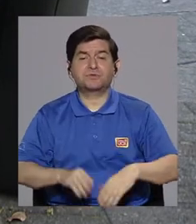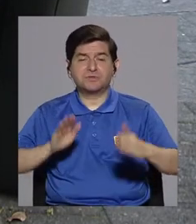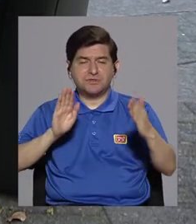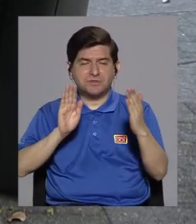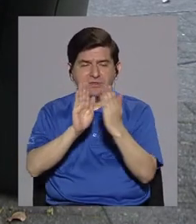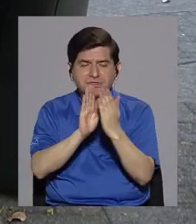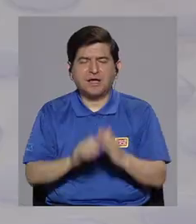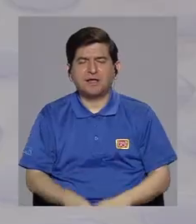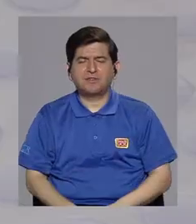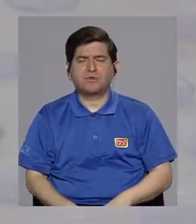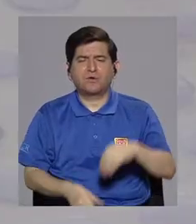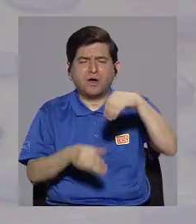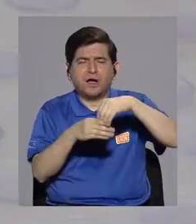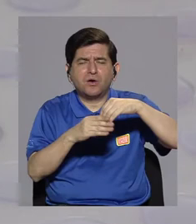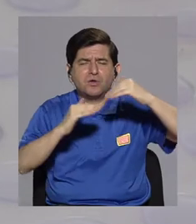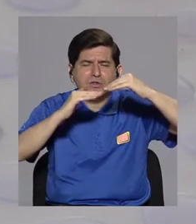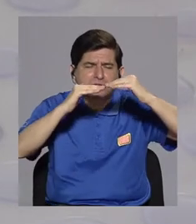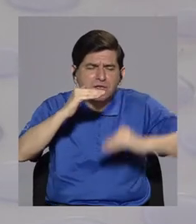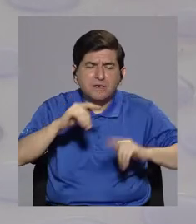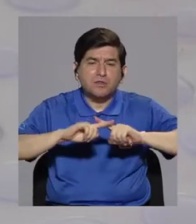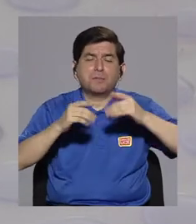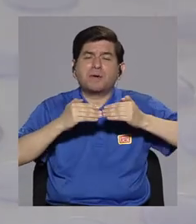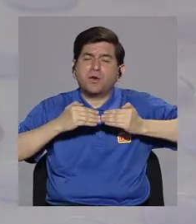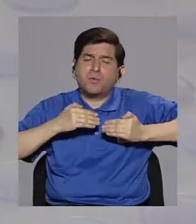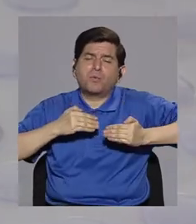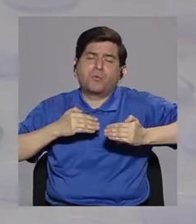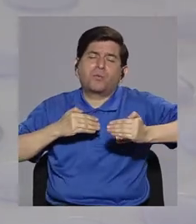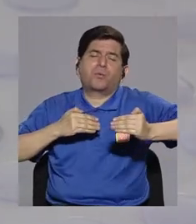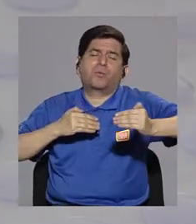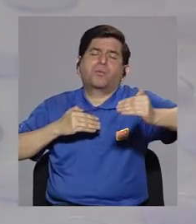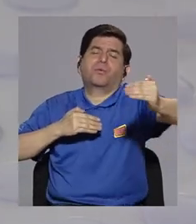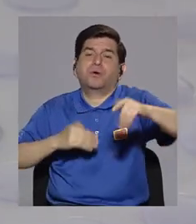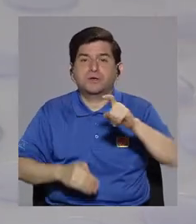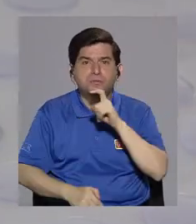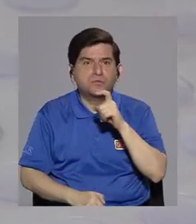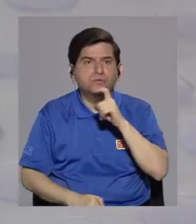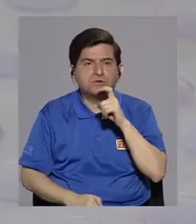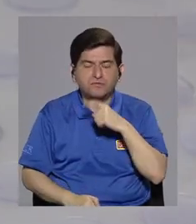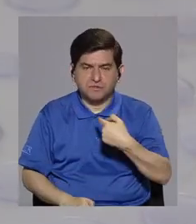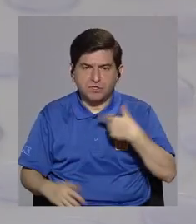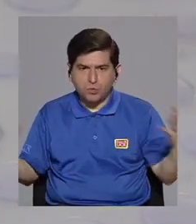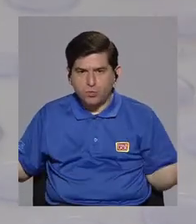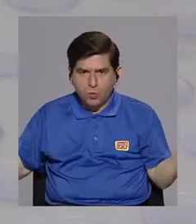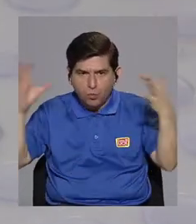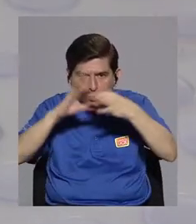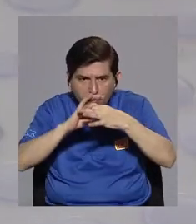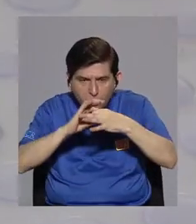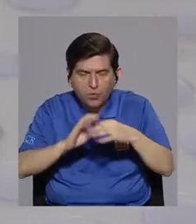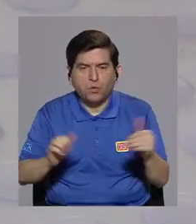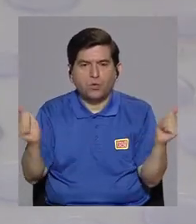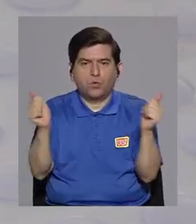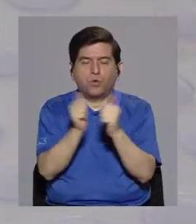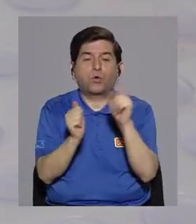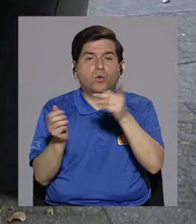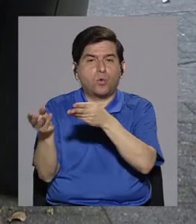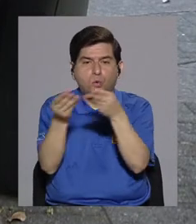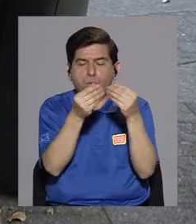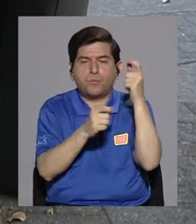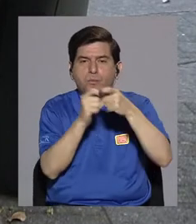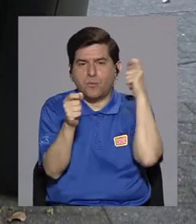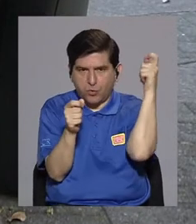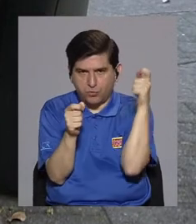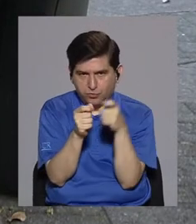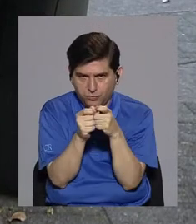exposición a dosis muy bajas durante mucho tiempo. Por lo tanto, es muy difícil asociarlas con la exposición a un producto